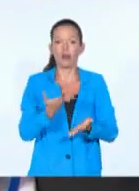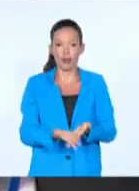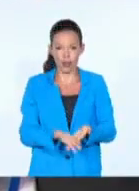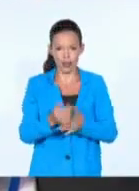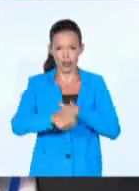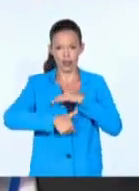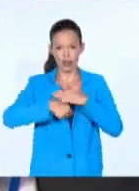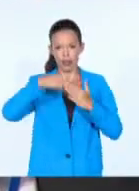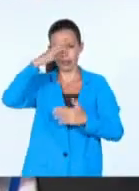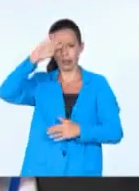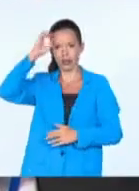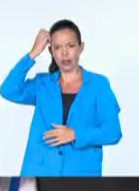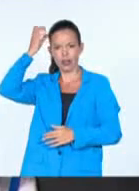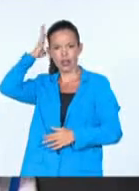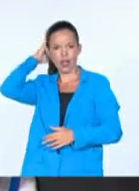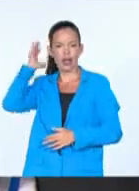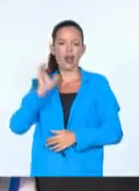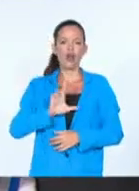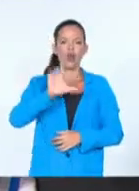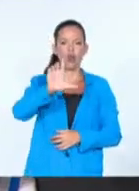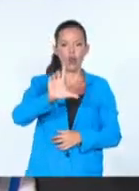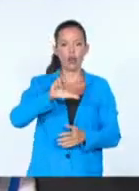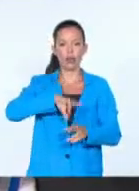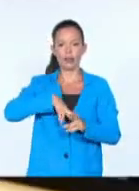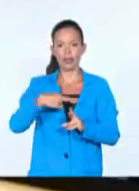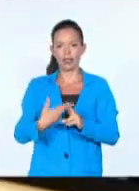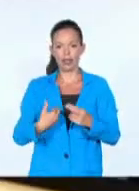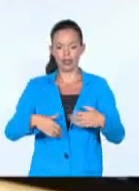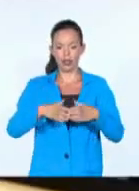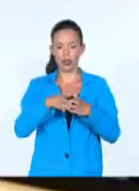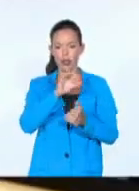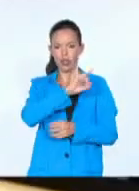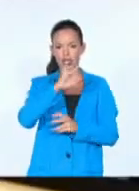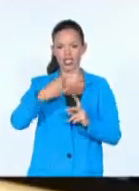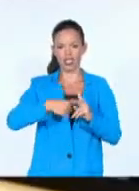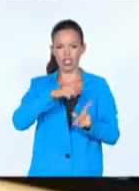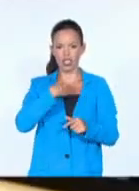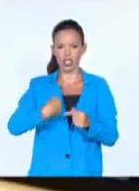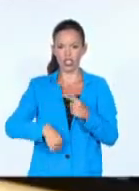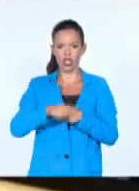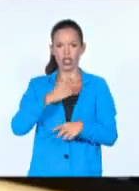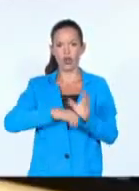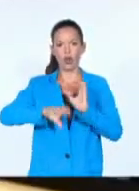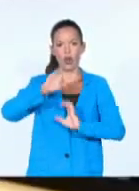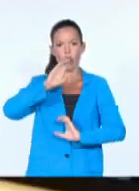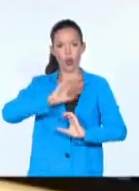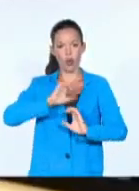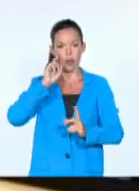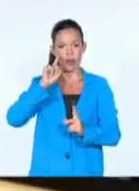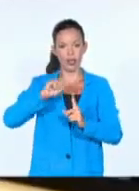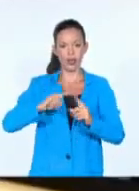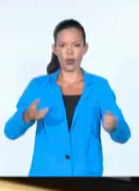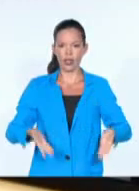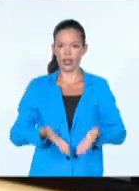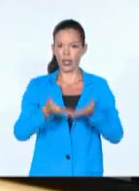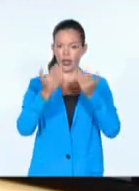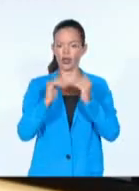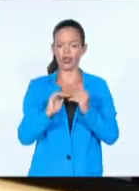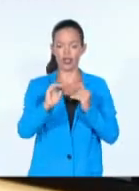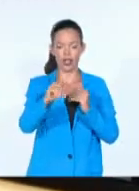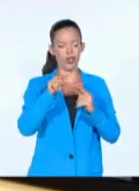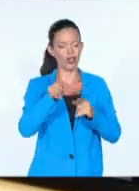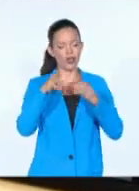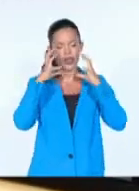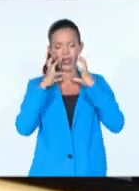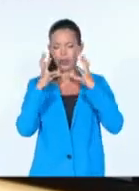lunes, también en representación del G77, en la cumbre sobre los objetivos de desarrollo sostenible, tema que, por su importancia y